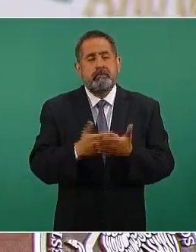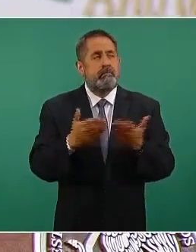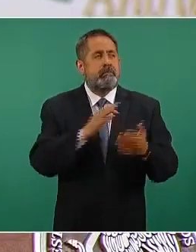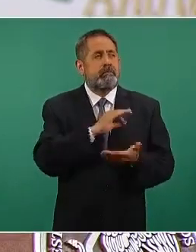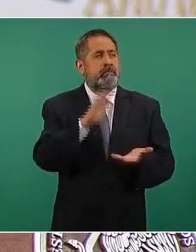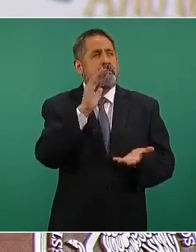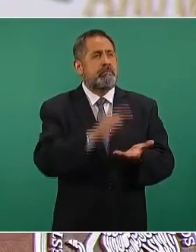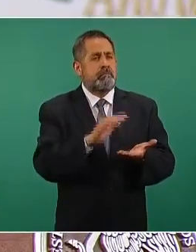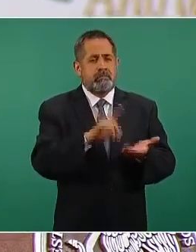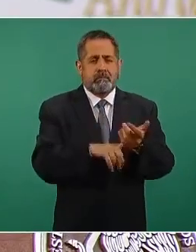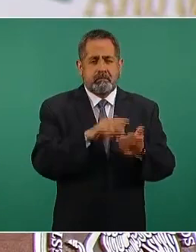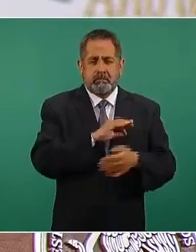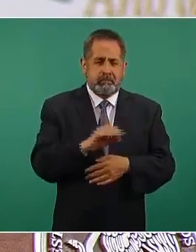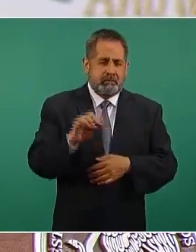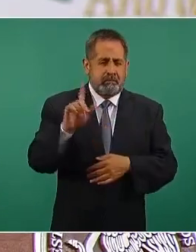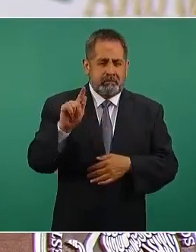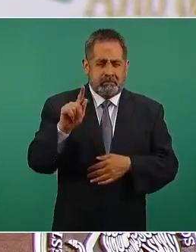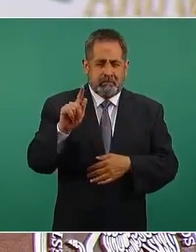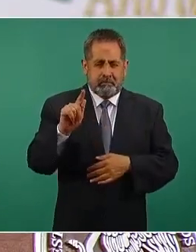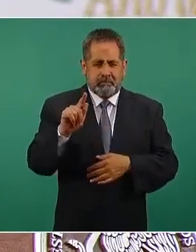alrededor de 70